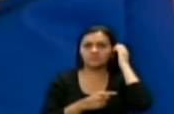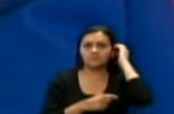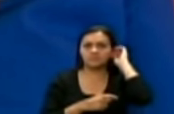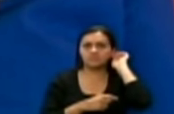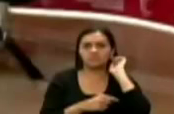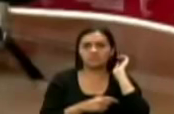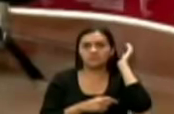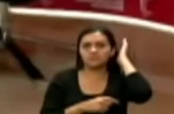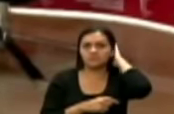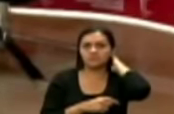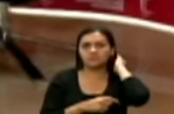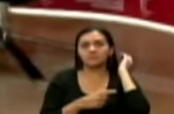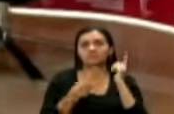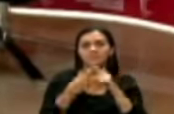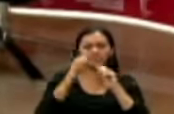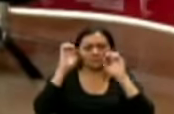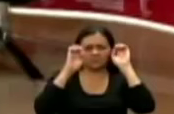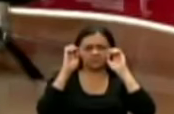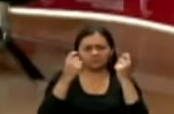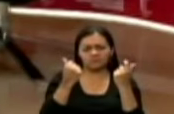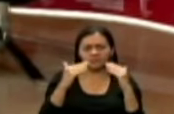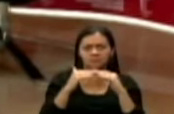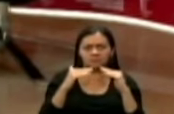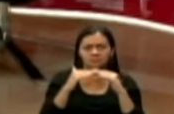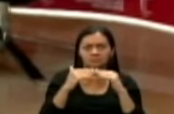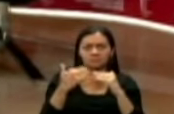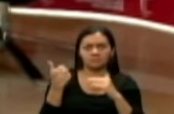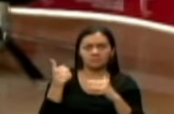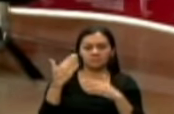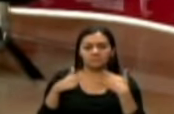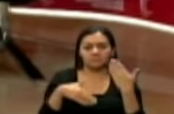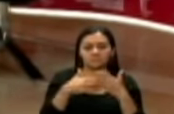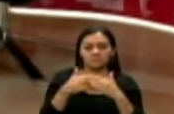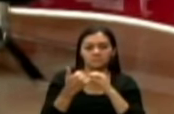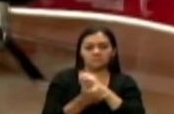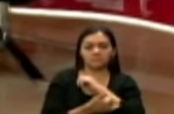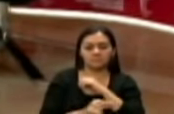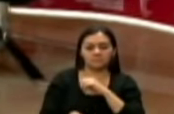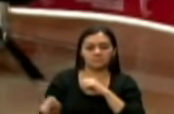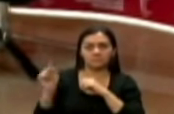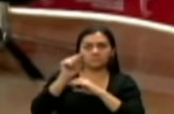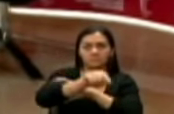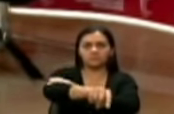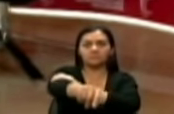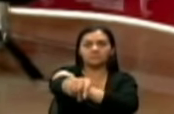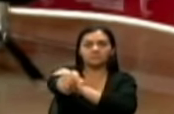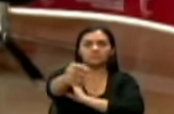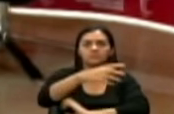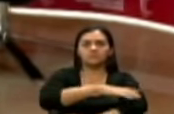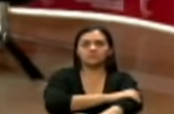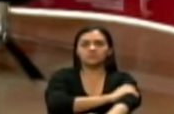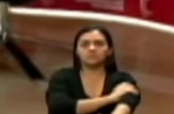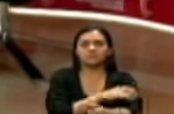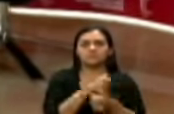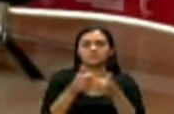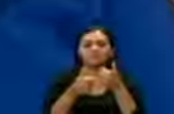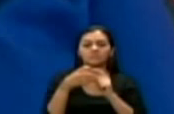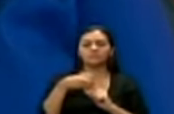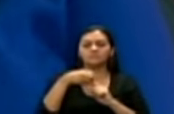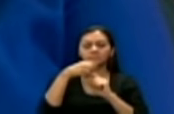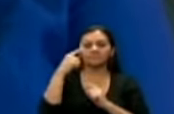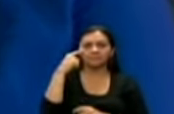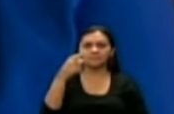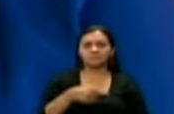esos ya son estrategias muy evidentes que se están llevando a cabo en varios países. ¿Cuáles son las principales estrategias?